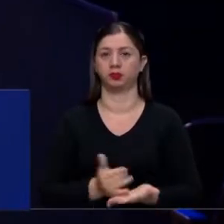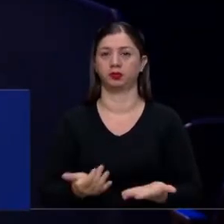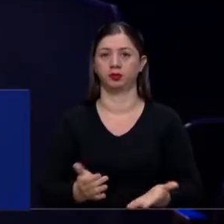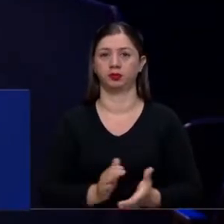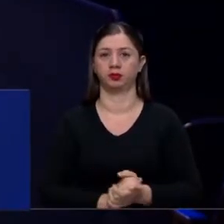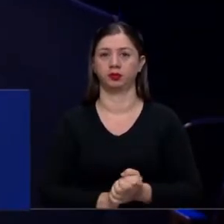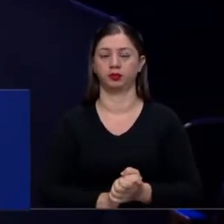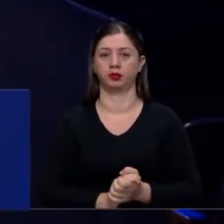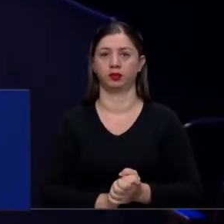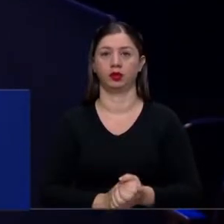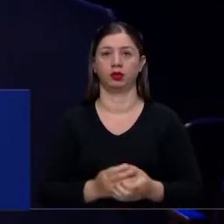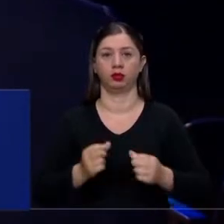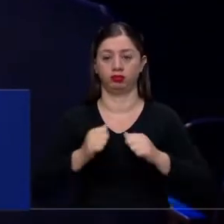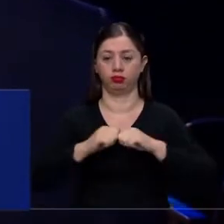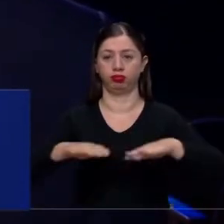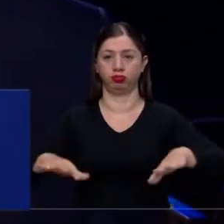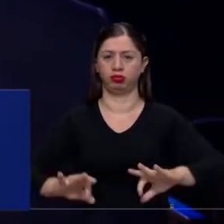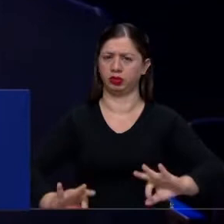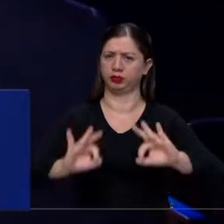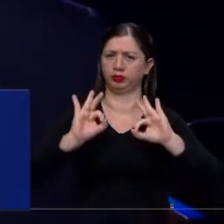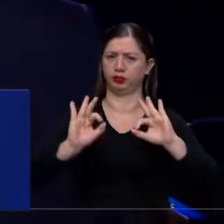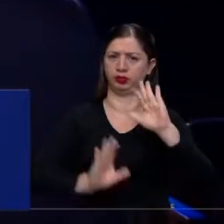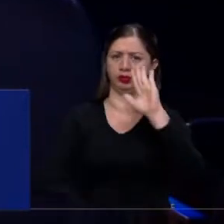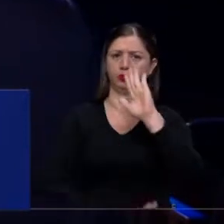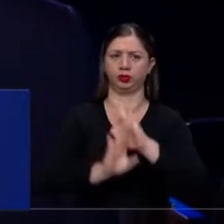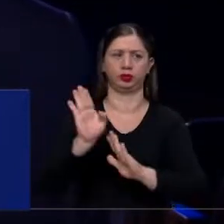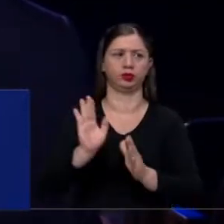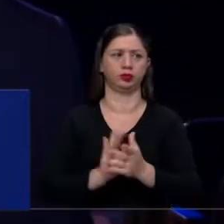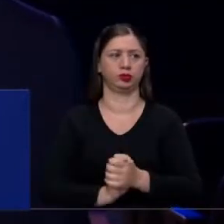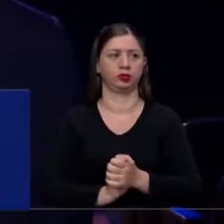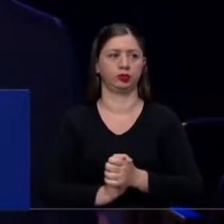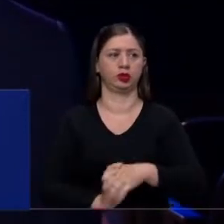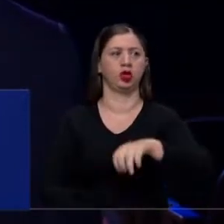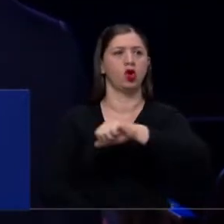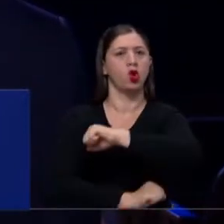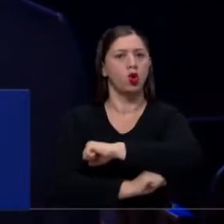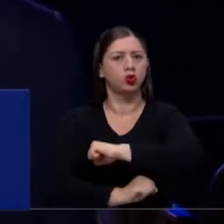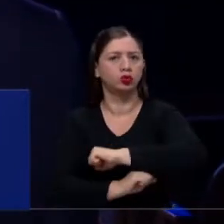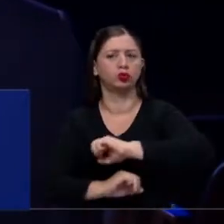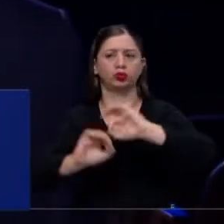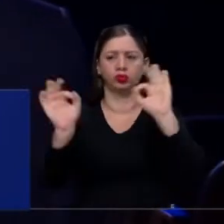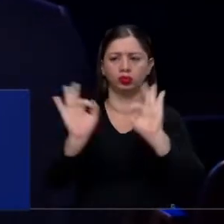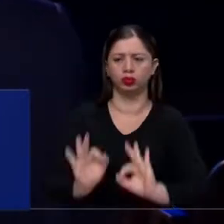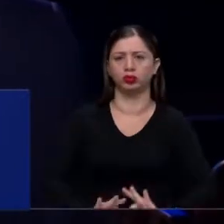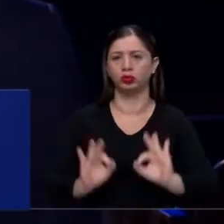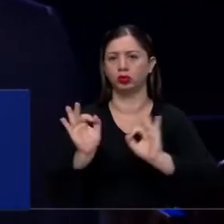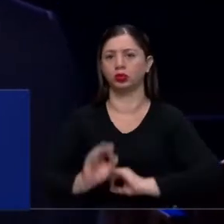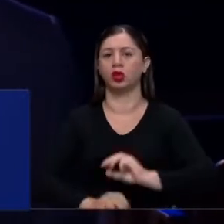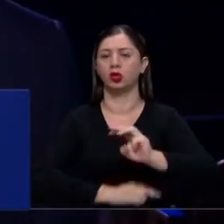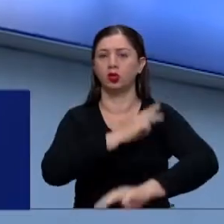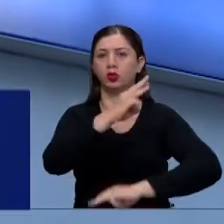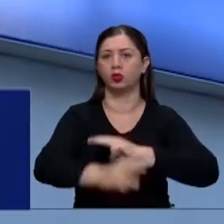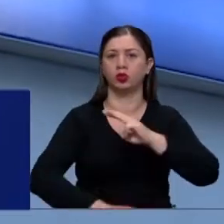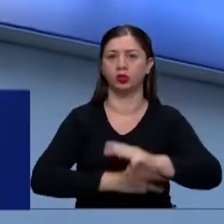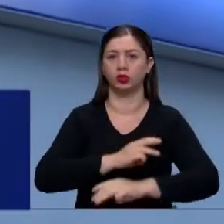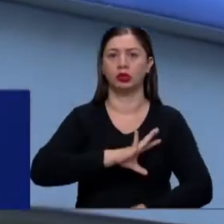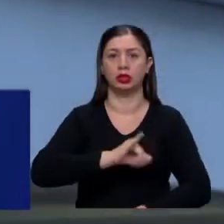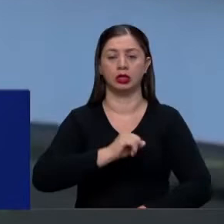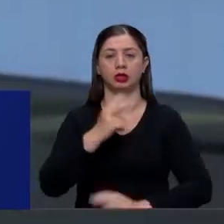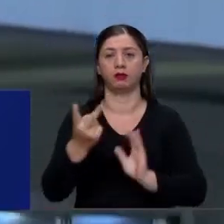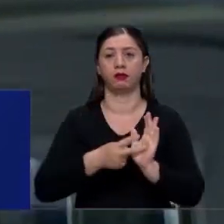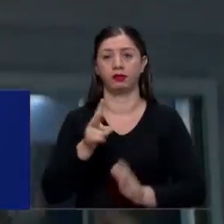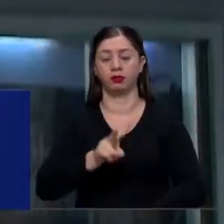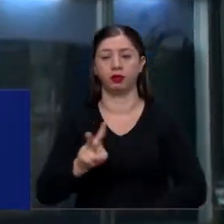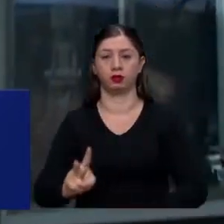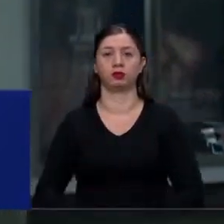boom mediático y un éxito enorme. Hola a todos, muy buenas noches. La estructura organizacional del Mundial Cali 2022. El